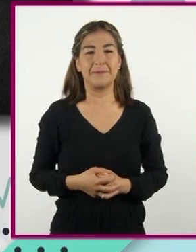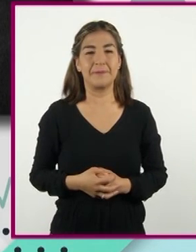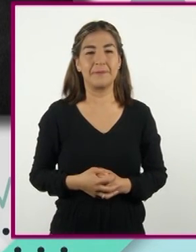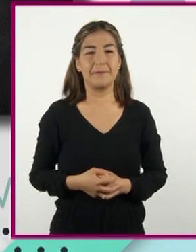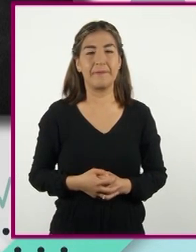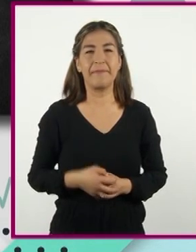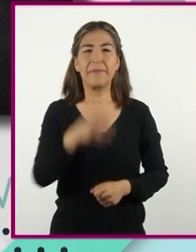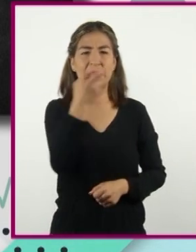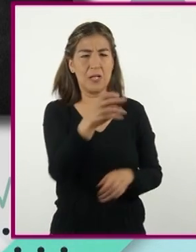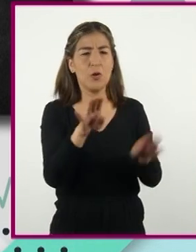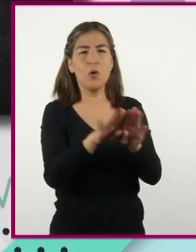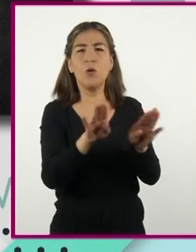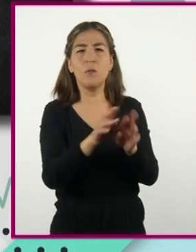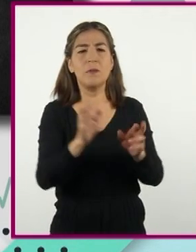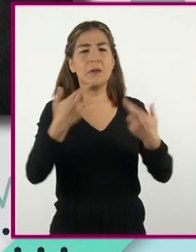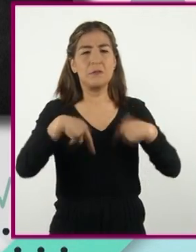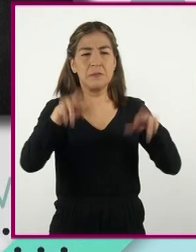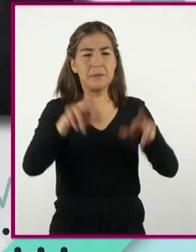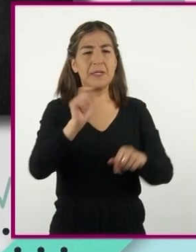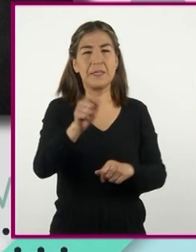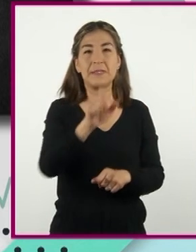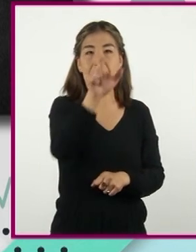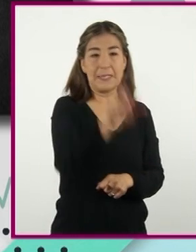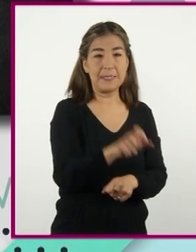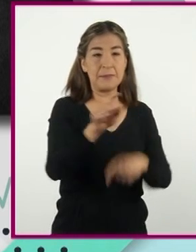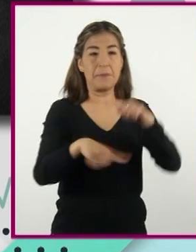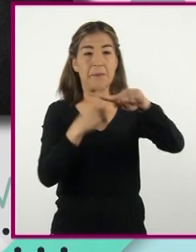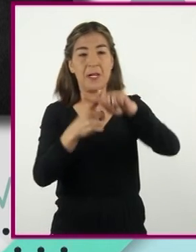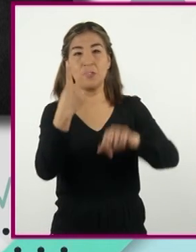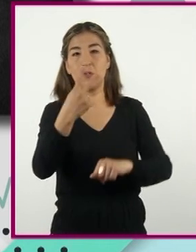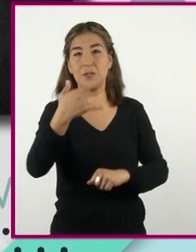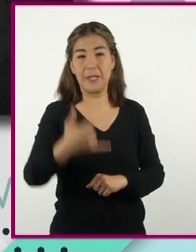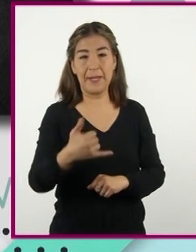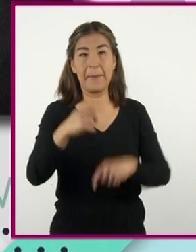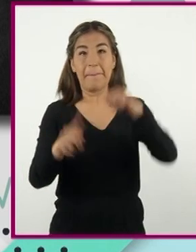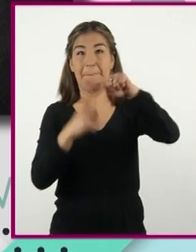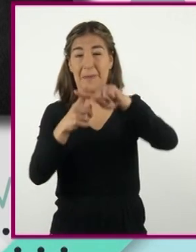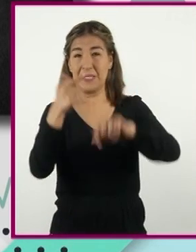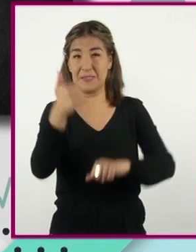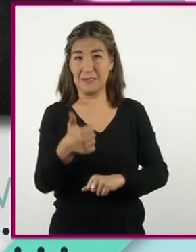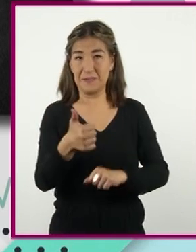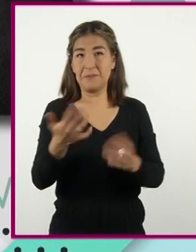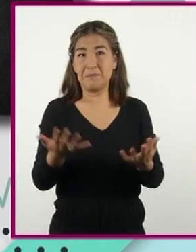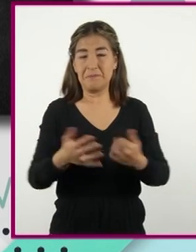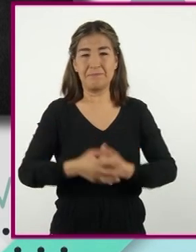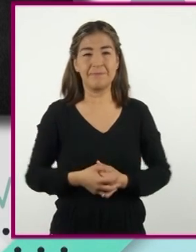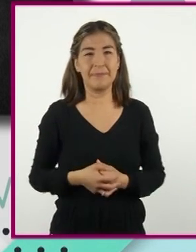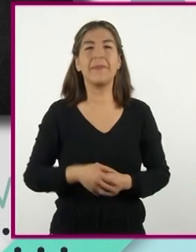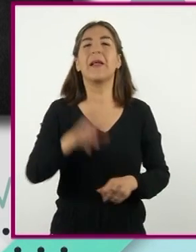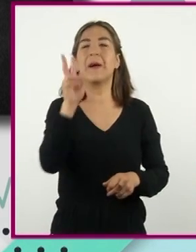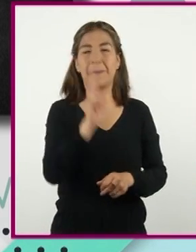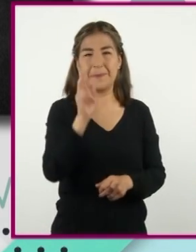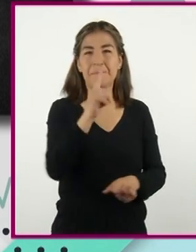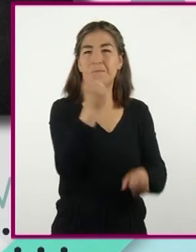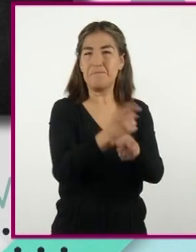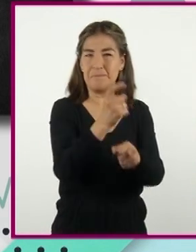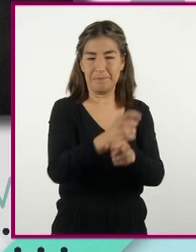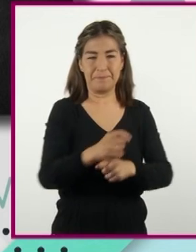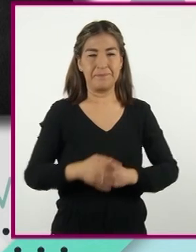¿Son estas expresiones iguales a x más 2y más 6? Retomamos la primera